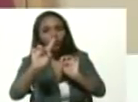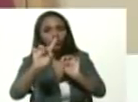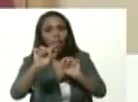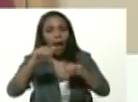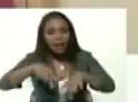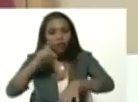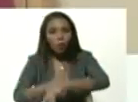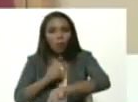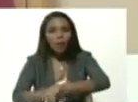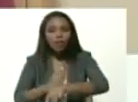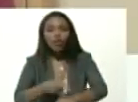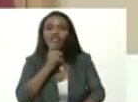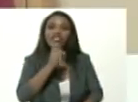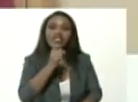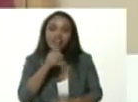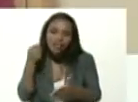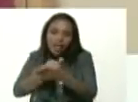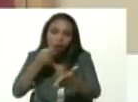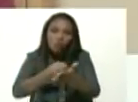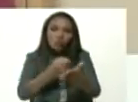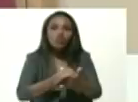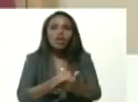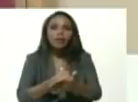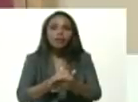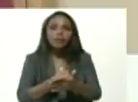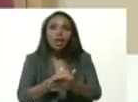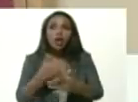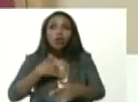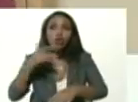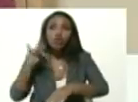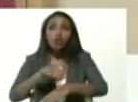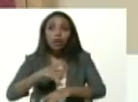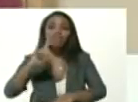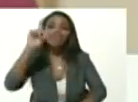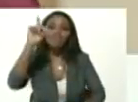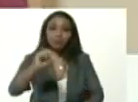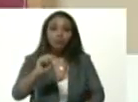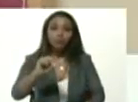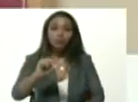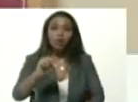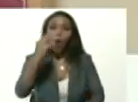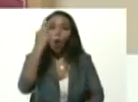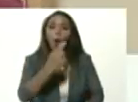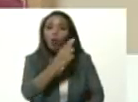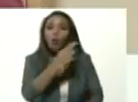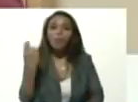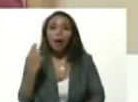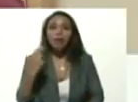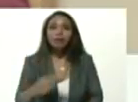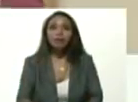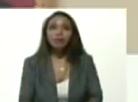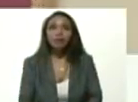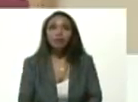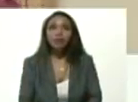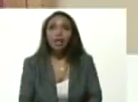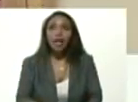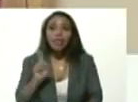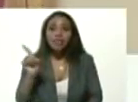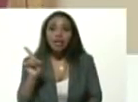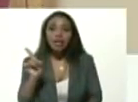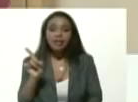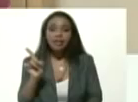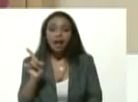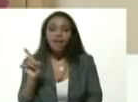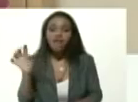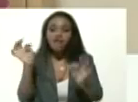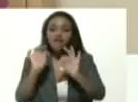momentos difíciles de combate, nos toca también ocuparnos de estas miserias. Nos